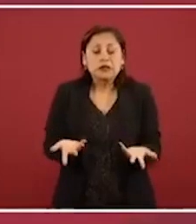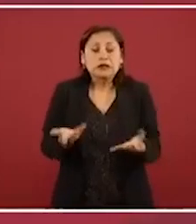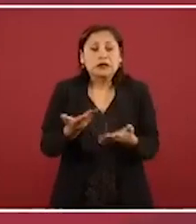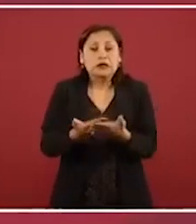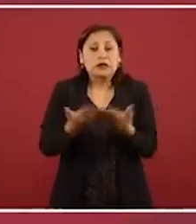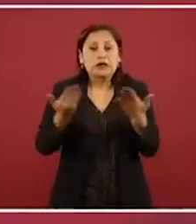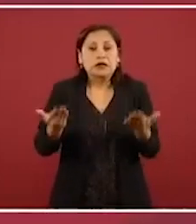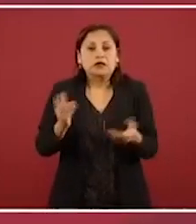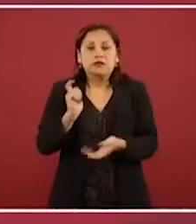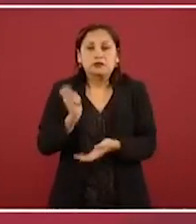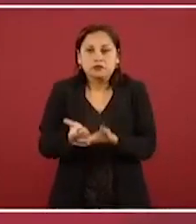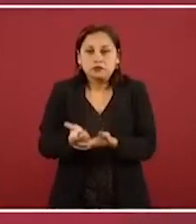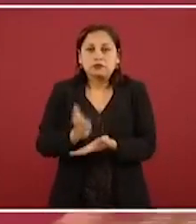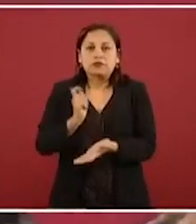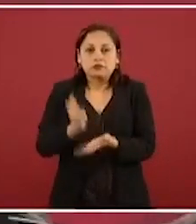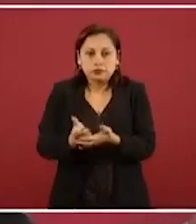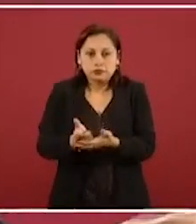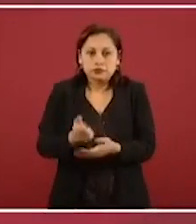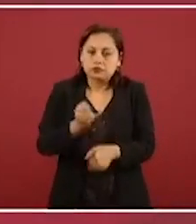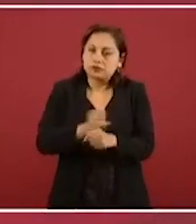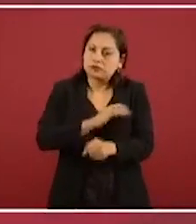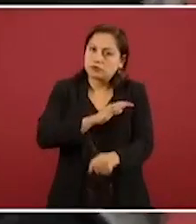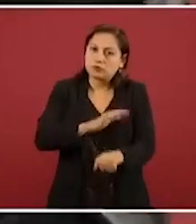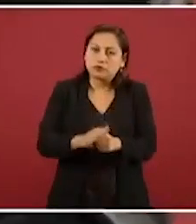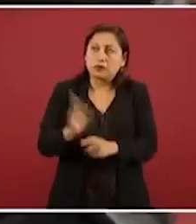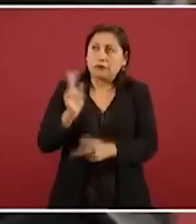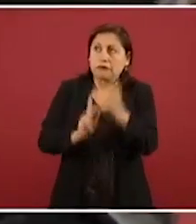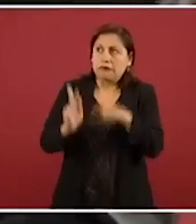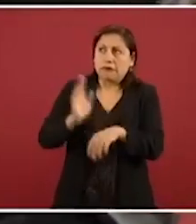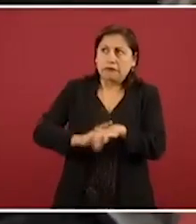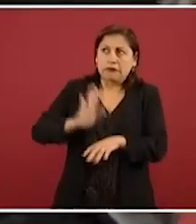aumentando la deuda para financiar el presupuesto.